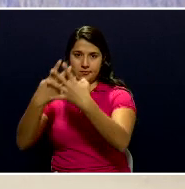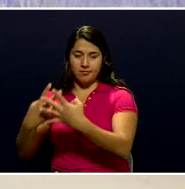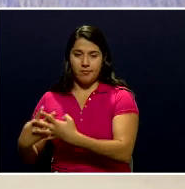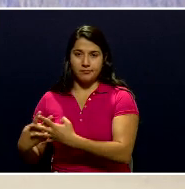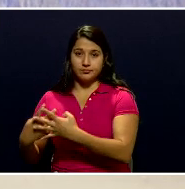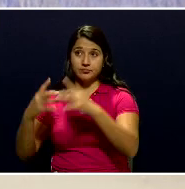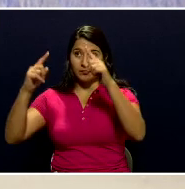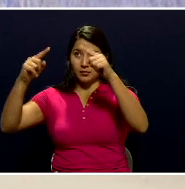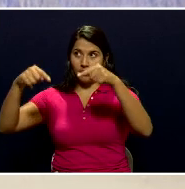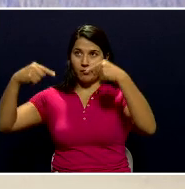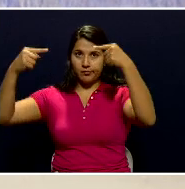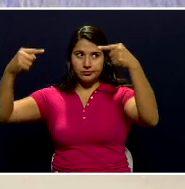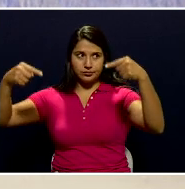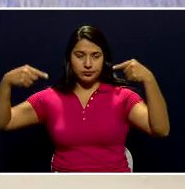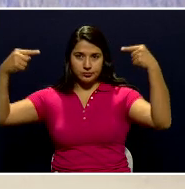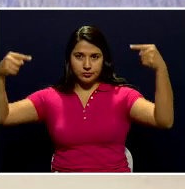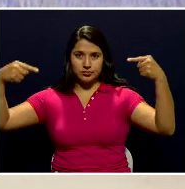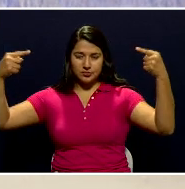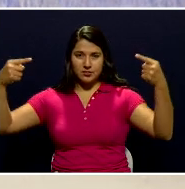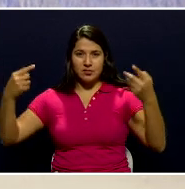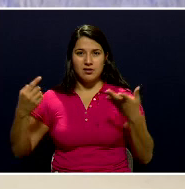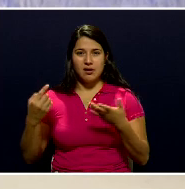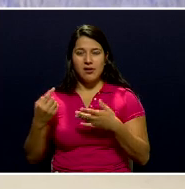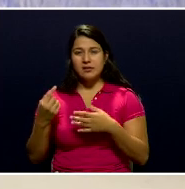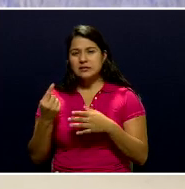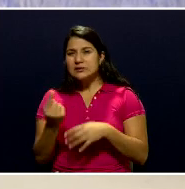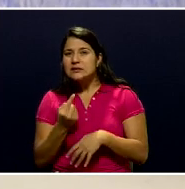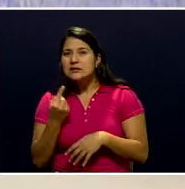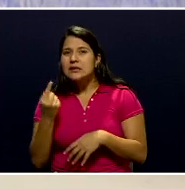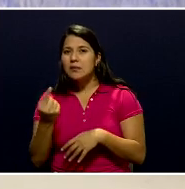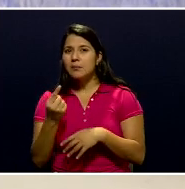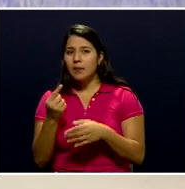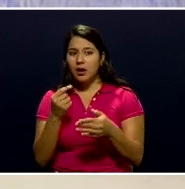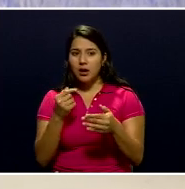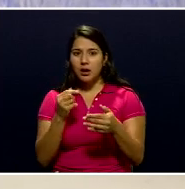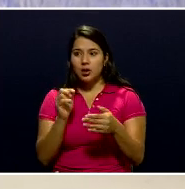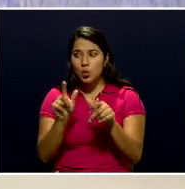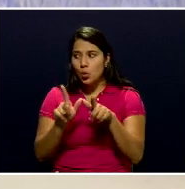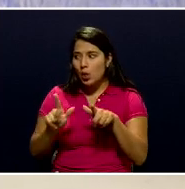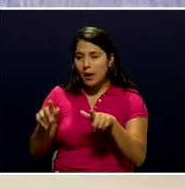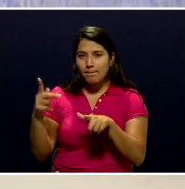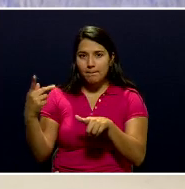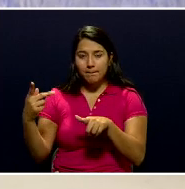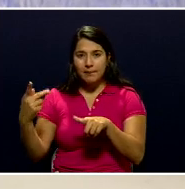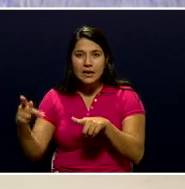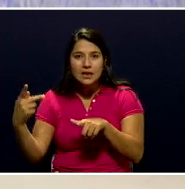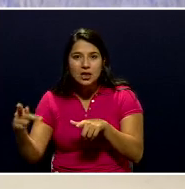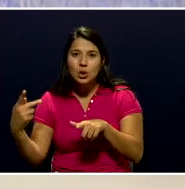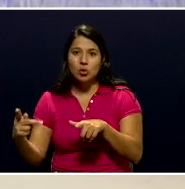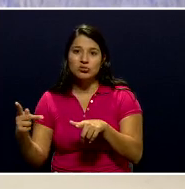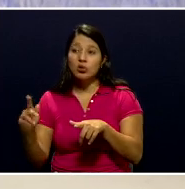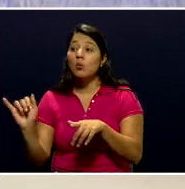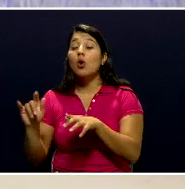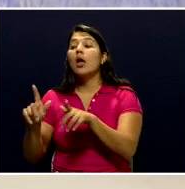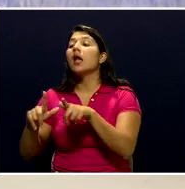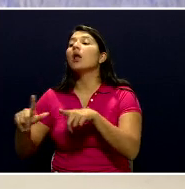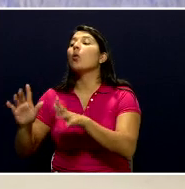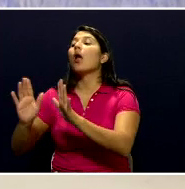electrosoldada. Siempre están un poco ahí como en el guindo, en el espacio residual